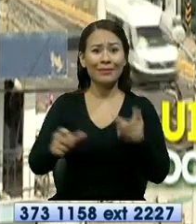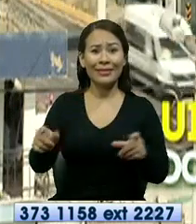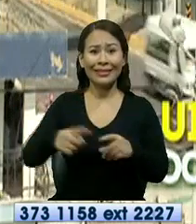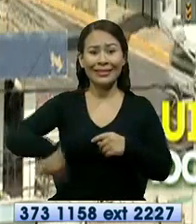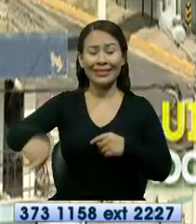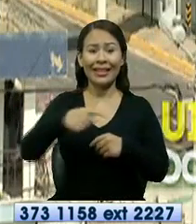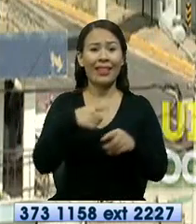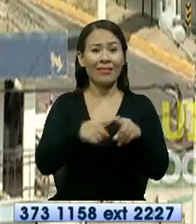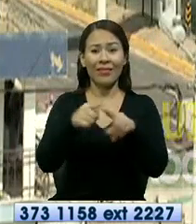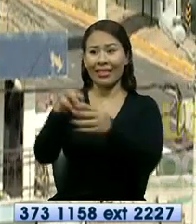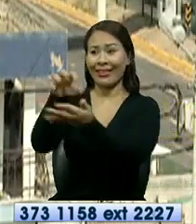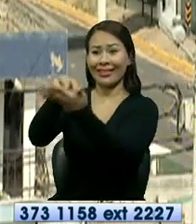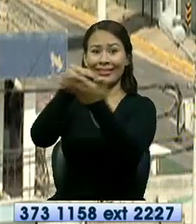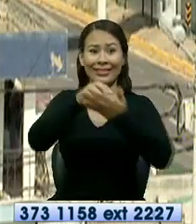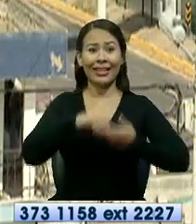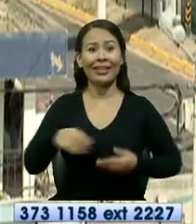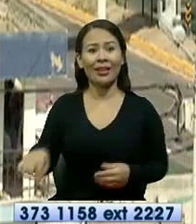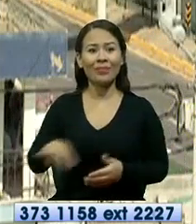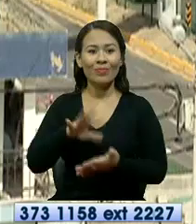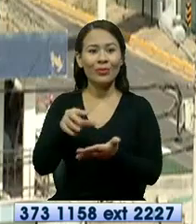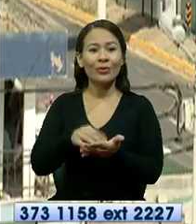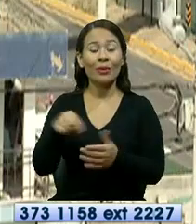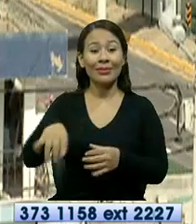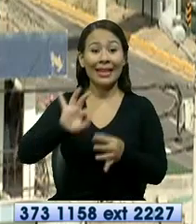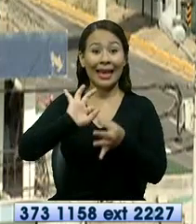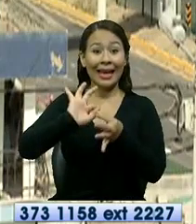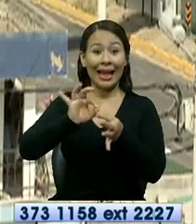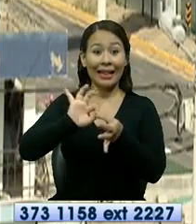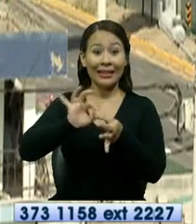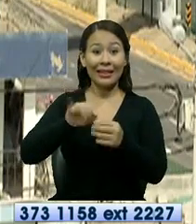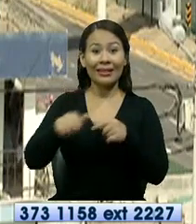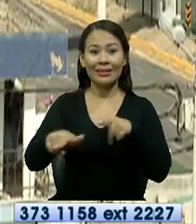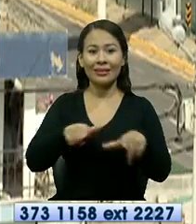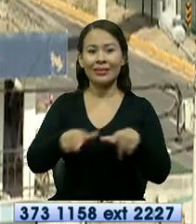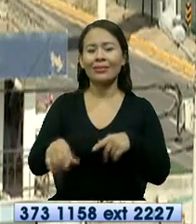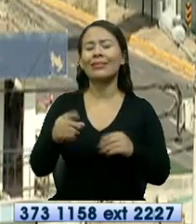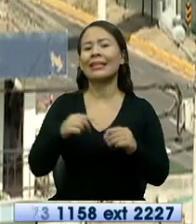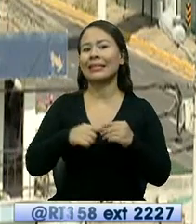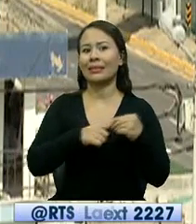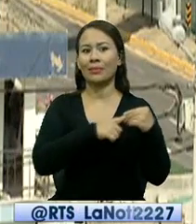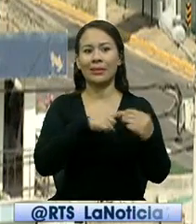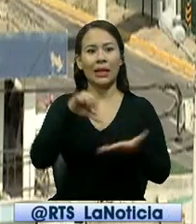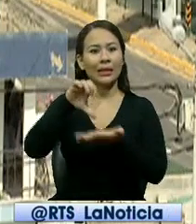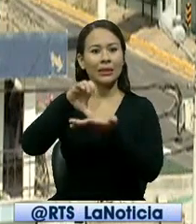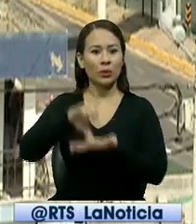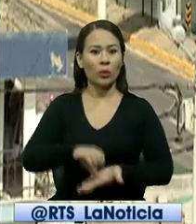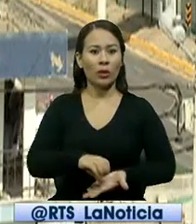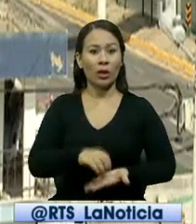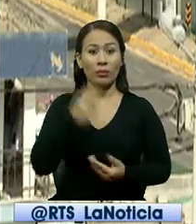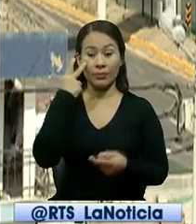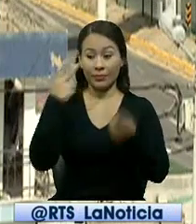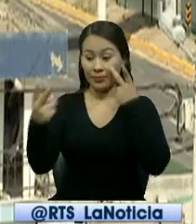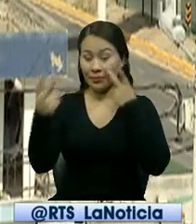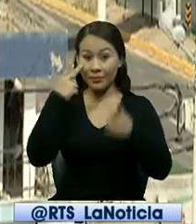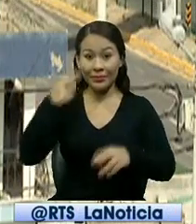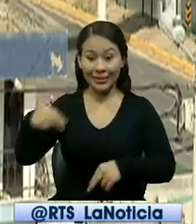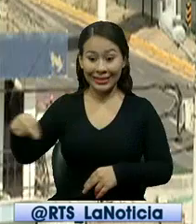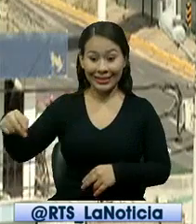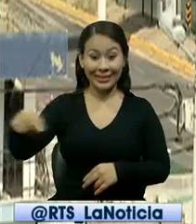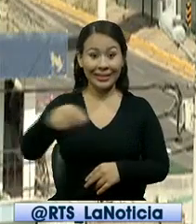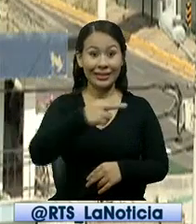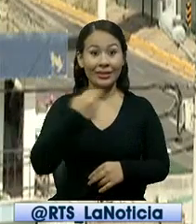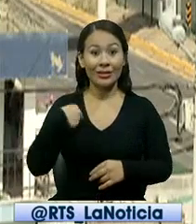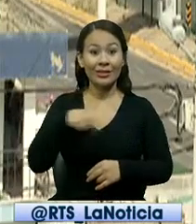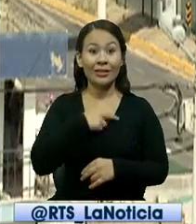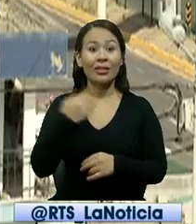las capitales de provincia es por eso que Calderón eh es prácticamente una ciudad aquí ustedes acaban de ver en los recorridos que hemos hecho